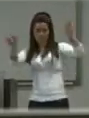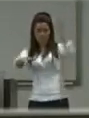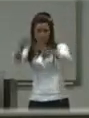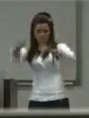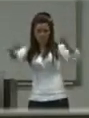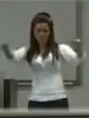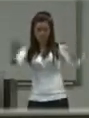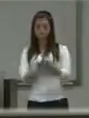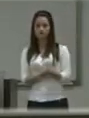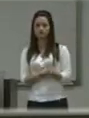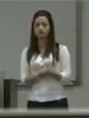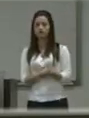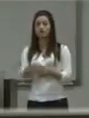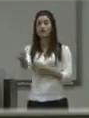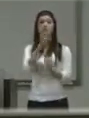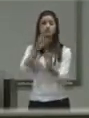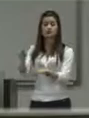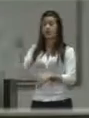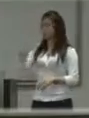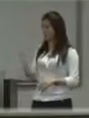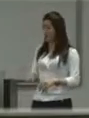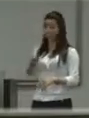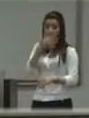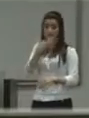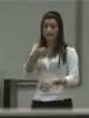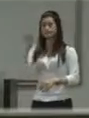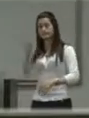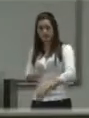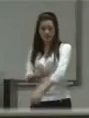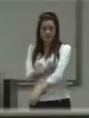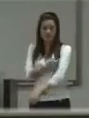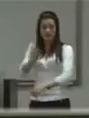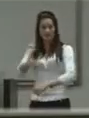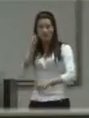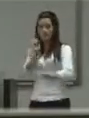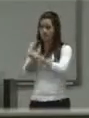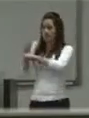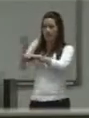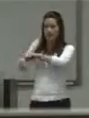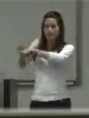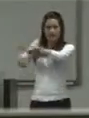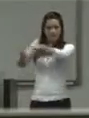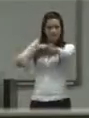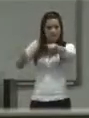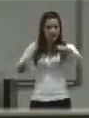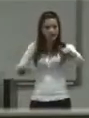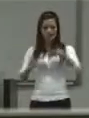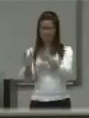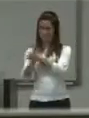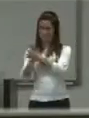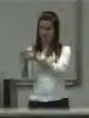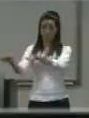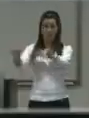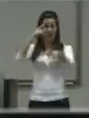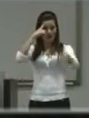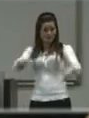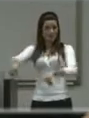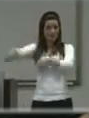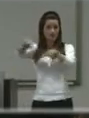interdictarlos hay que esterilizarlos hay que darles anticonceptivos hay que ponerlos en instituciones obviamente como como así usted que nos está diciendo